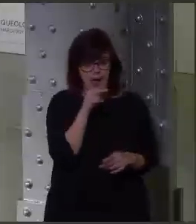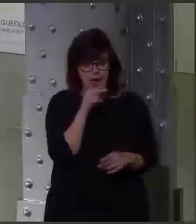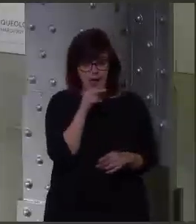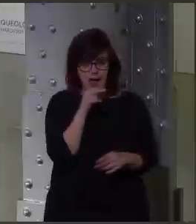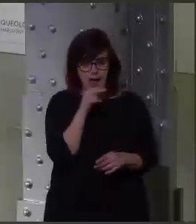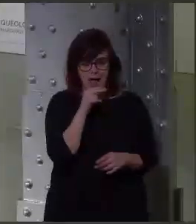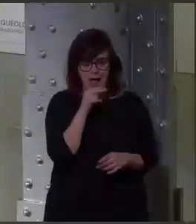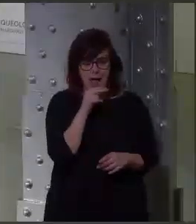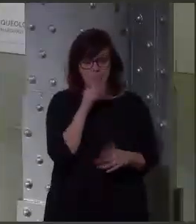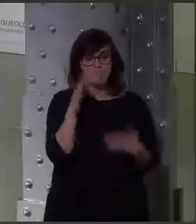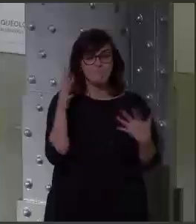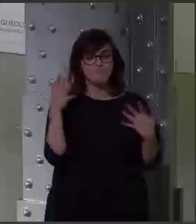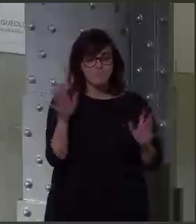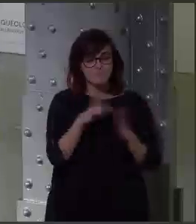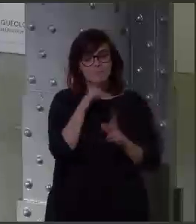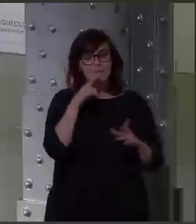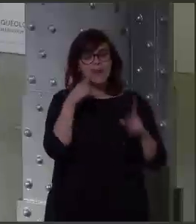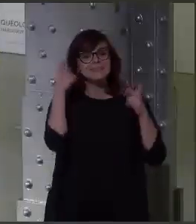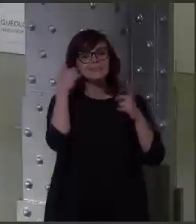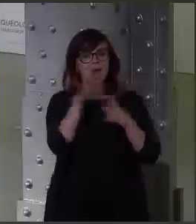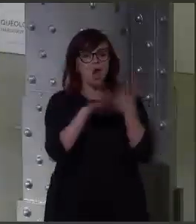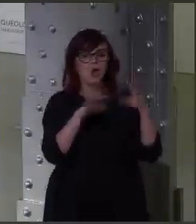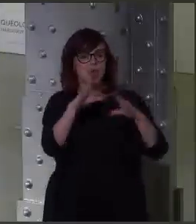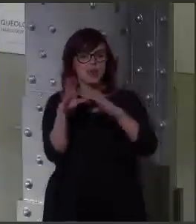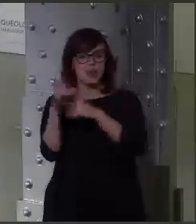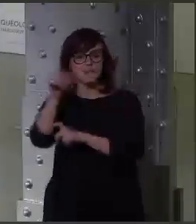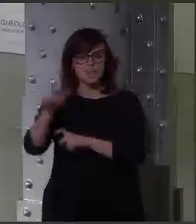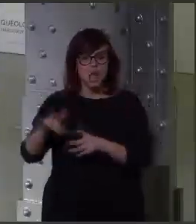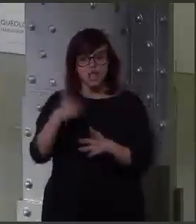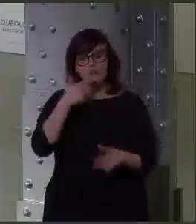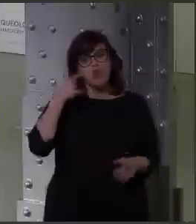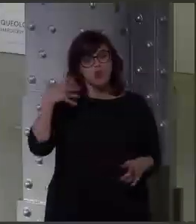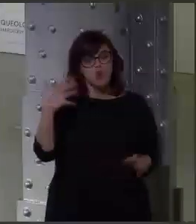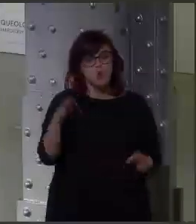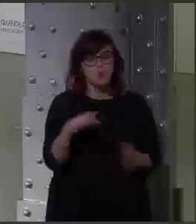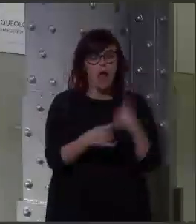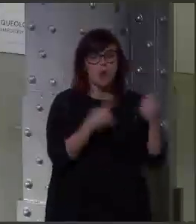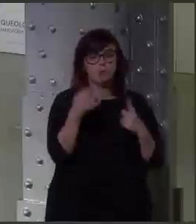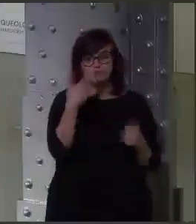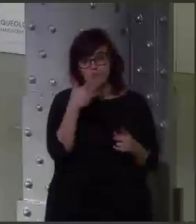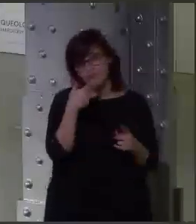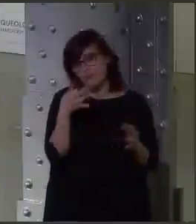pues para hacer una comunicación de ciertas personas conocidas, unos más que otros,